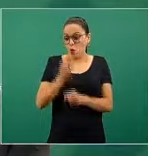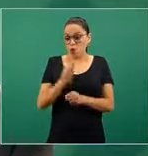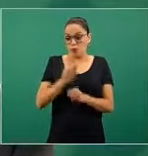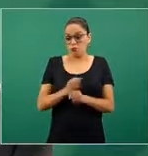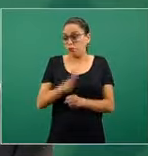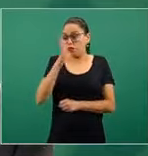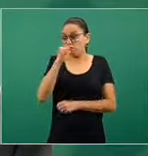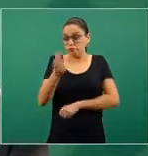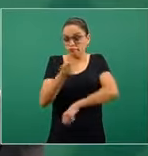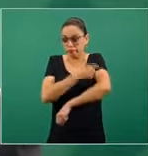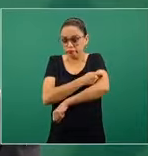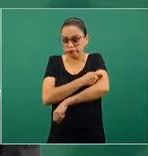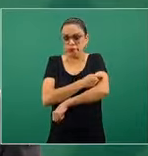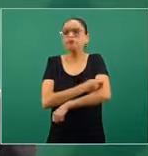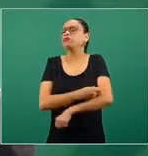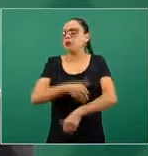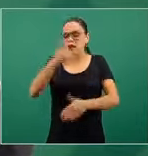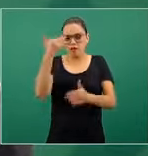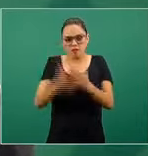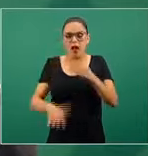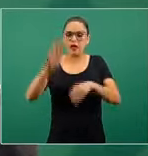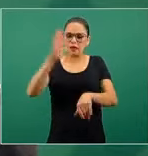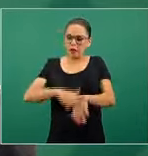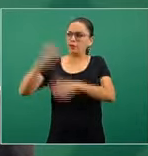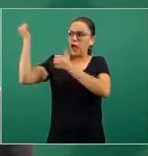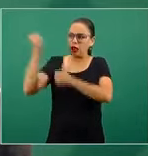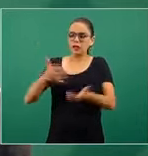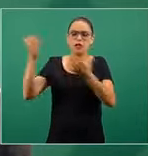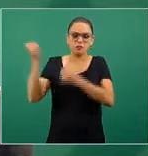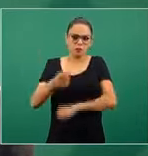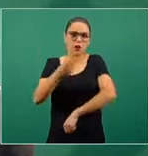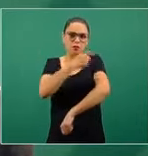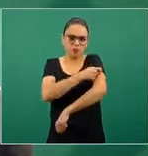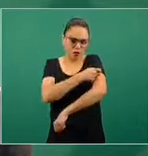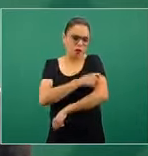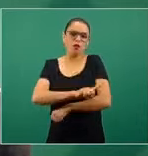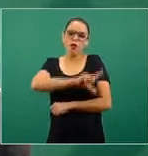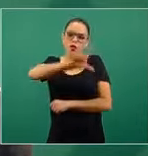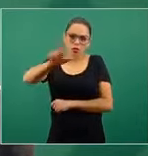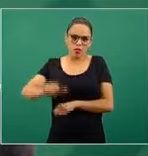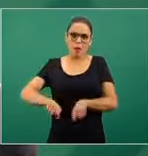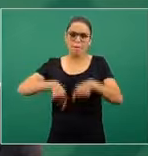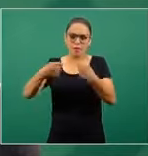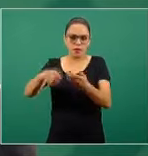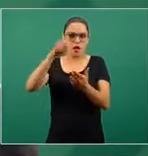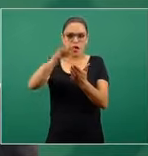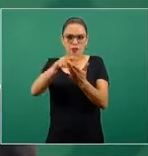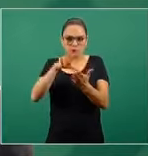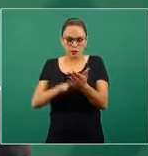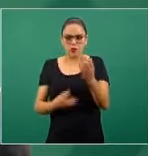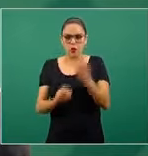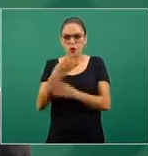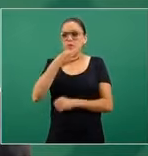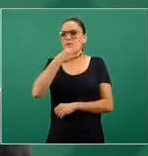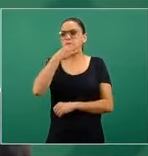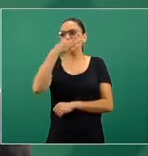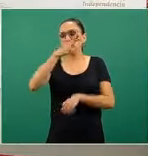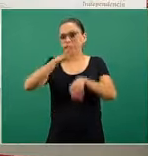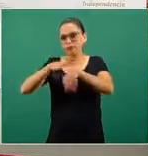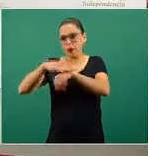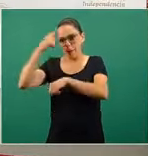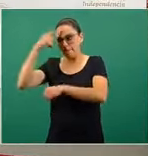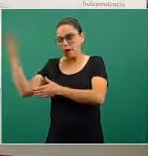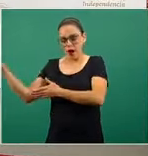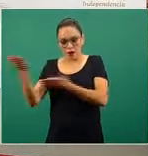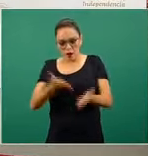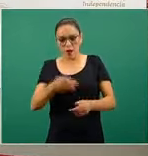ahorita, todavía falta un trecho de más vacuna y se volverá a emitir un llamado a que las personas se vacunen.